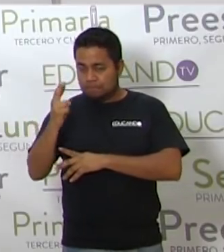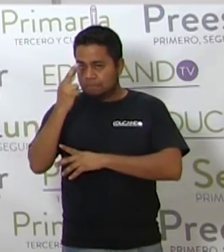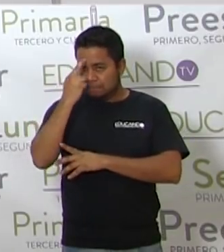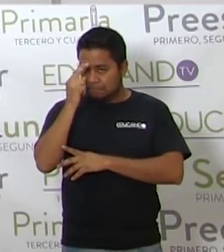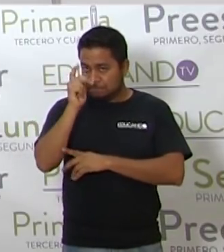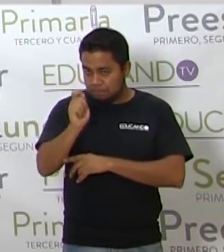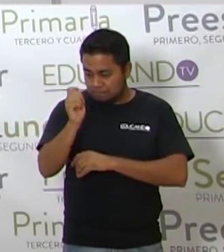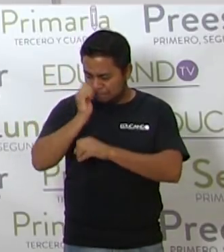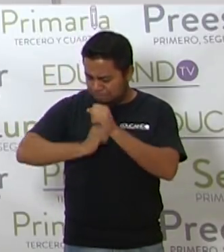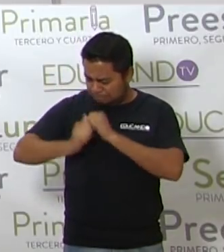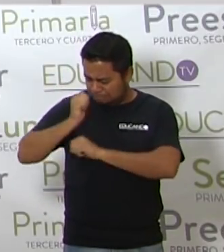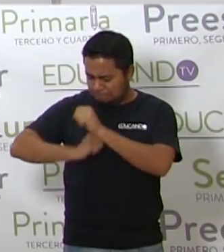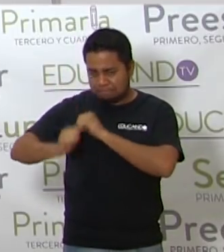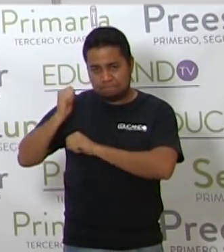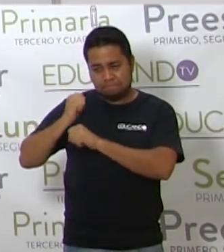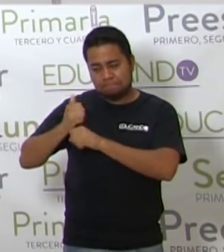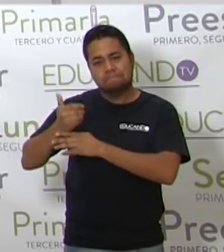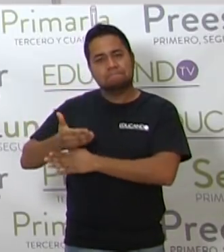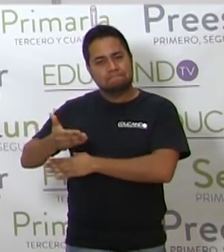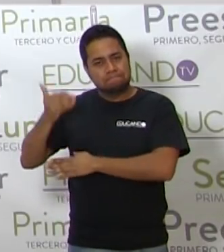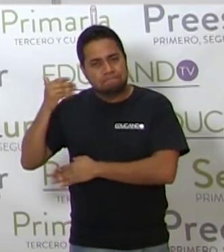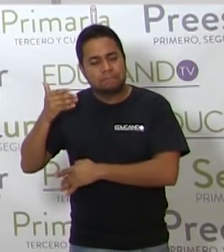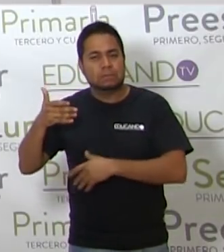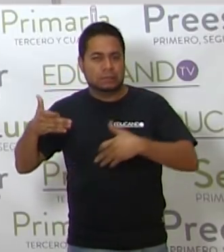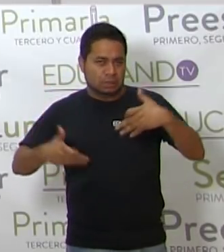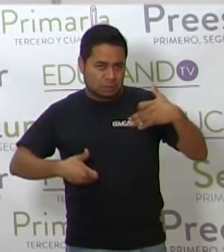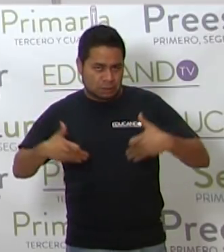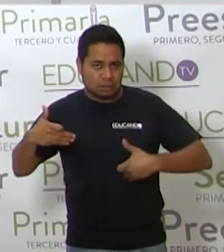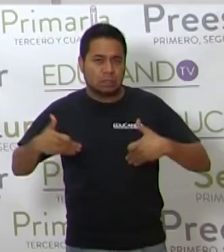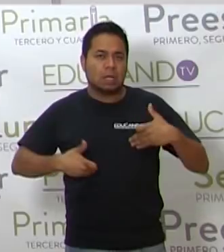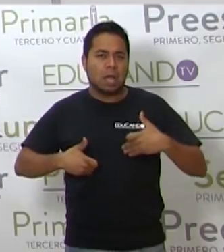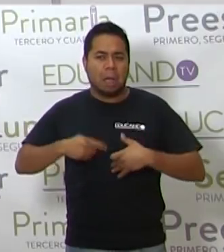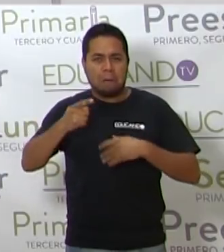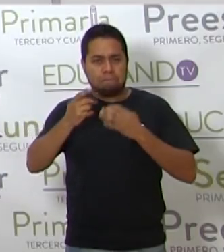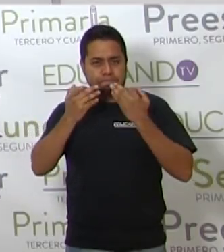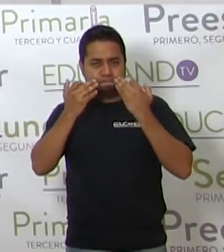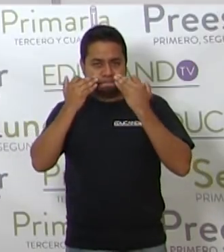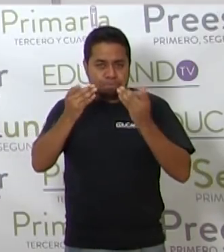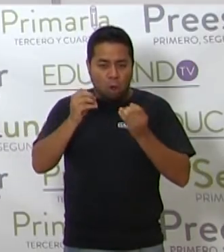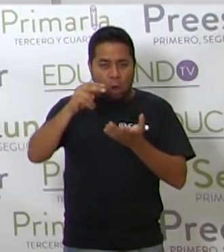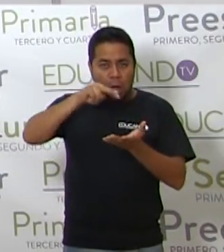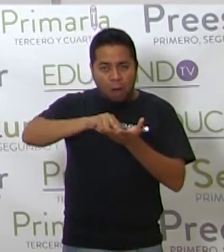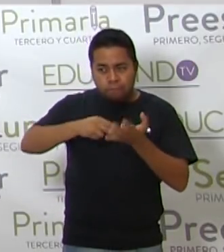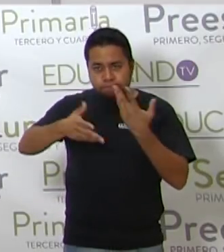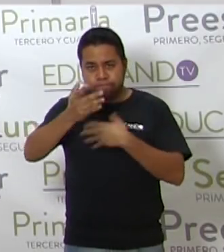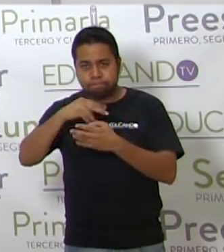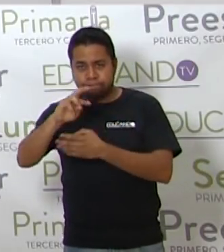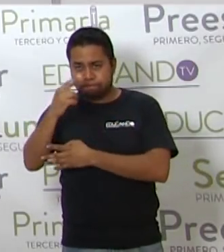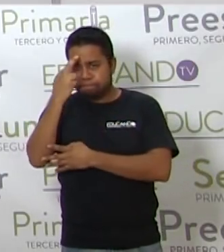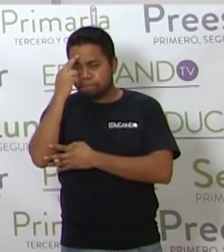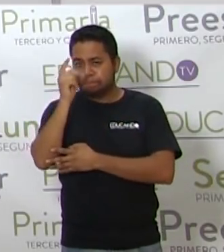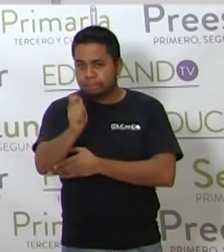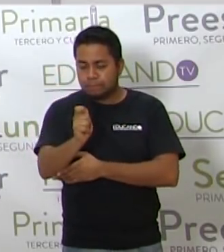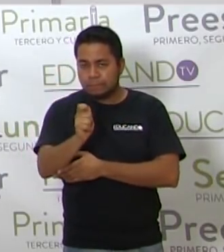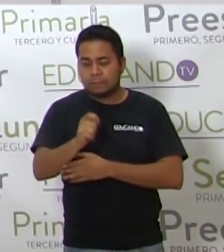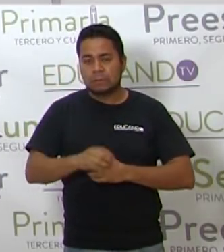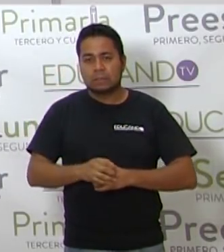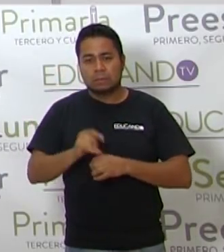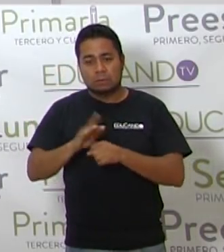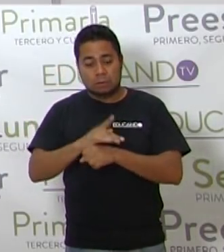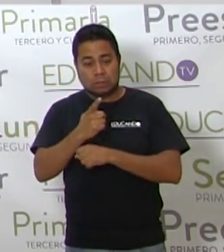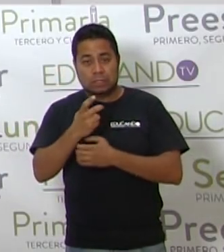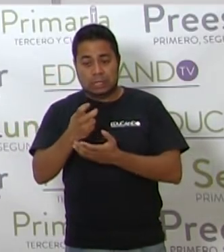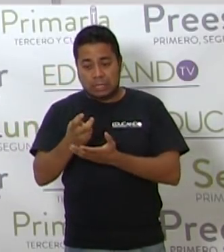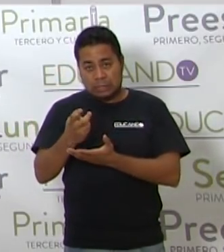los años anteriores, ¿cuántas obras de teatro, si es que las has presentado, recuerdas? Porque eso nos va a dar